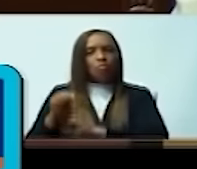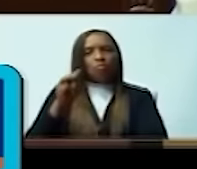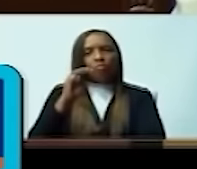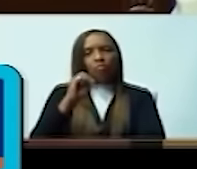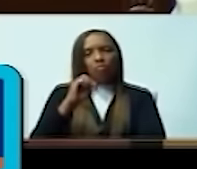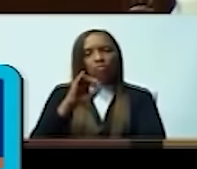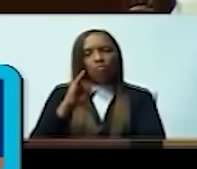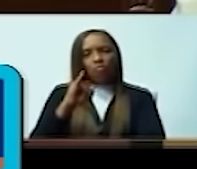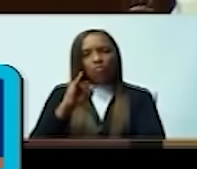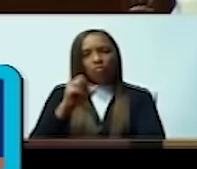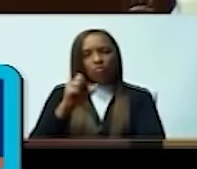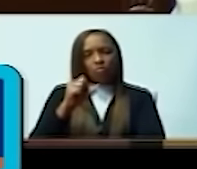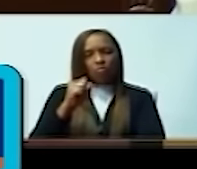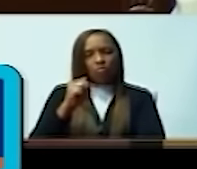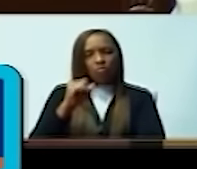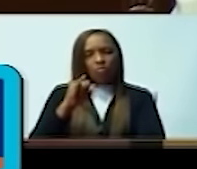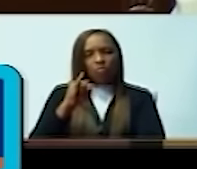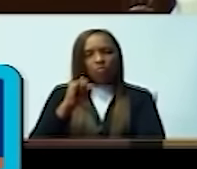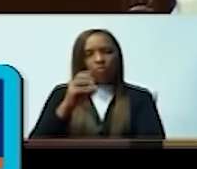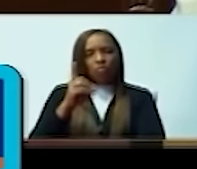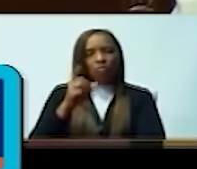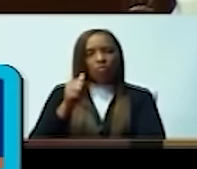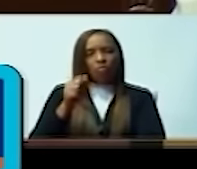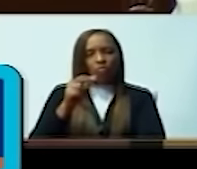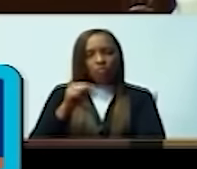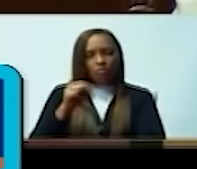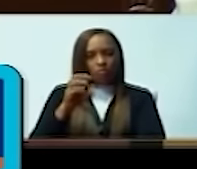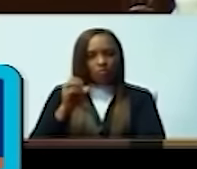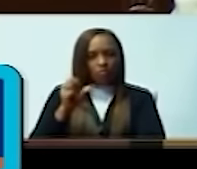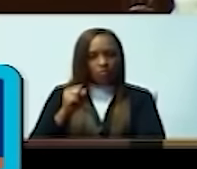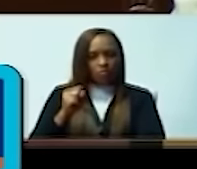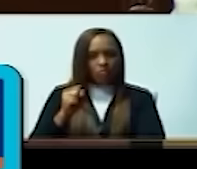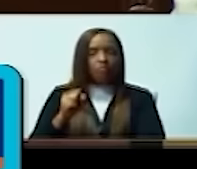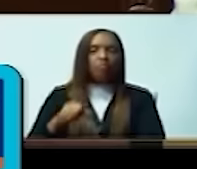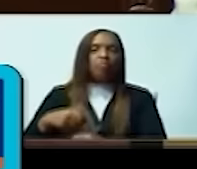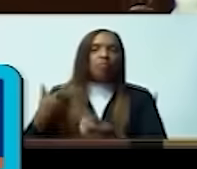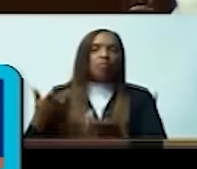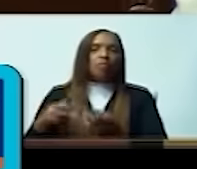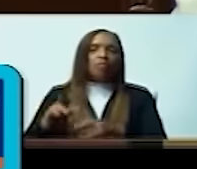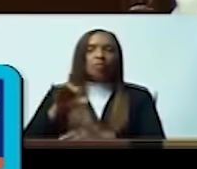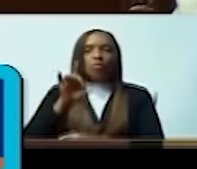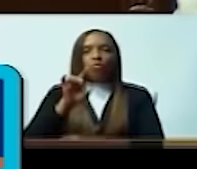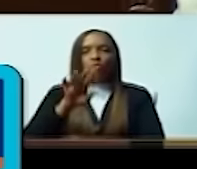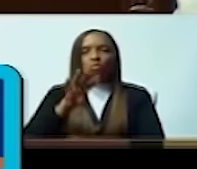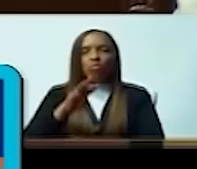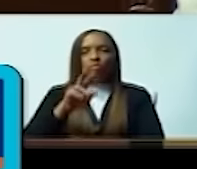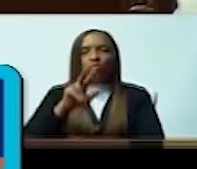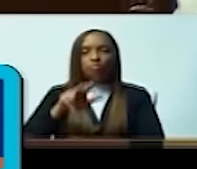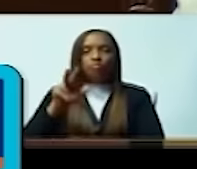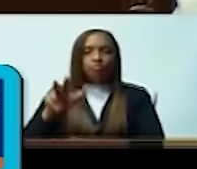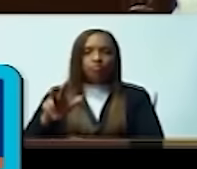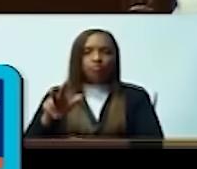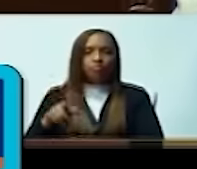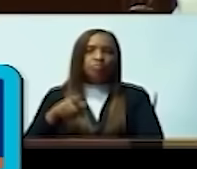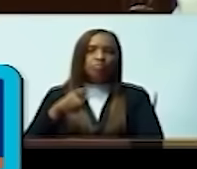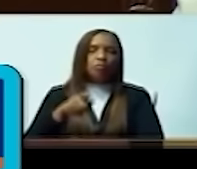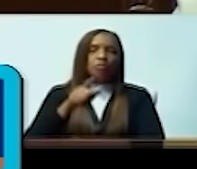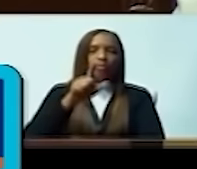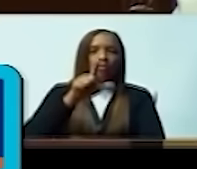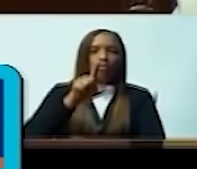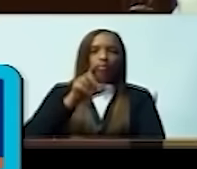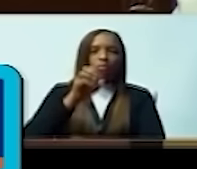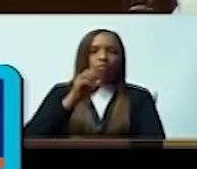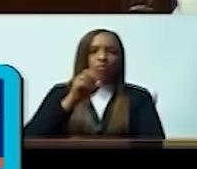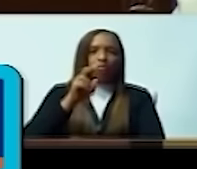Mircea de Franjul, y el 8433, el que sometió la honorable diputada Lourdes Jaibal, que es